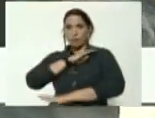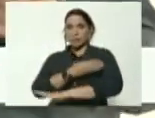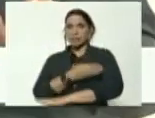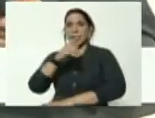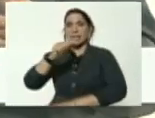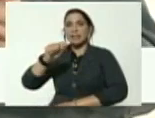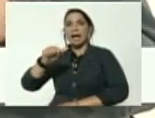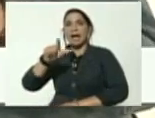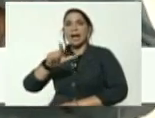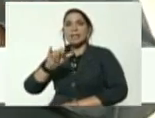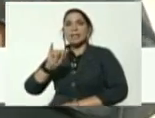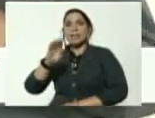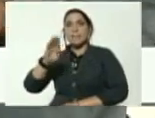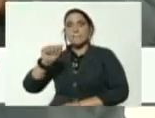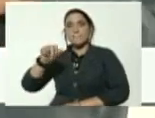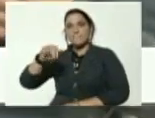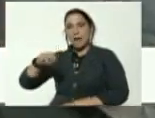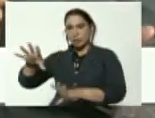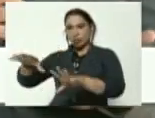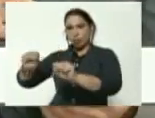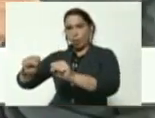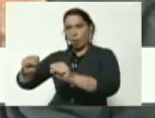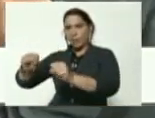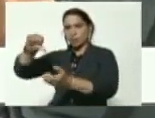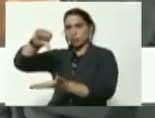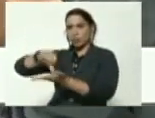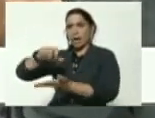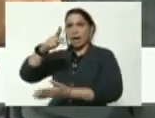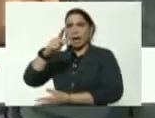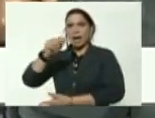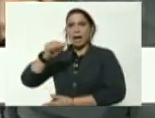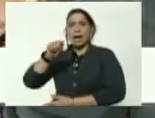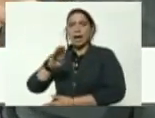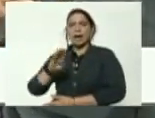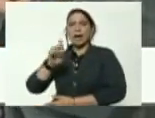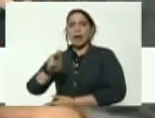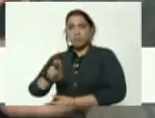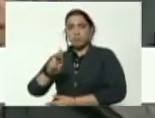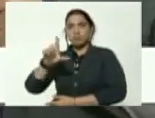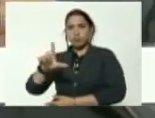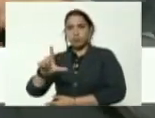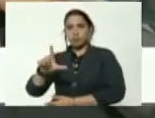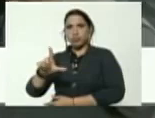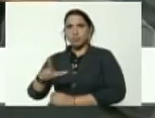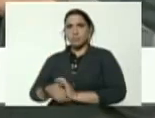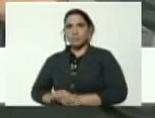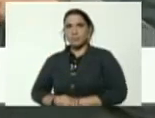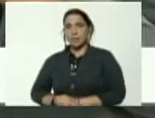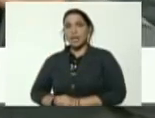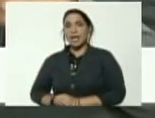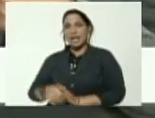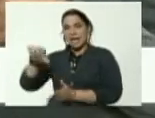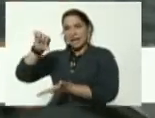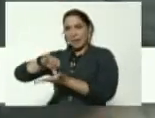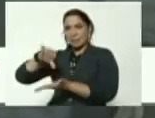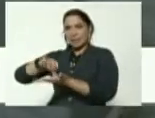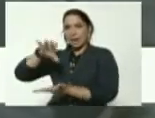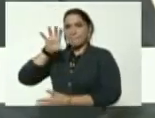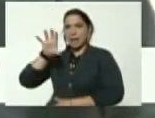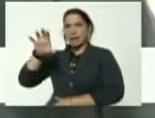del movimiento talibán, toman la ciudad de Kabul, la capital de Afganistán, y en adelante instauran un